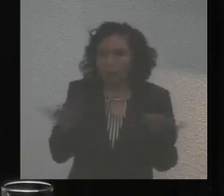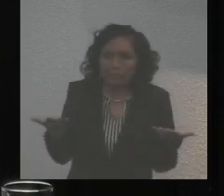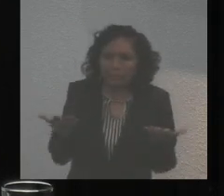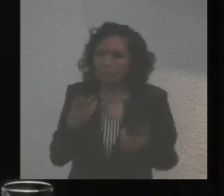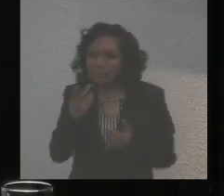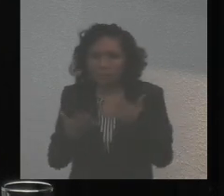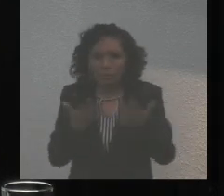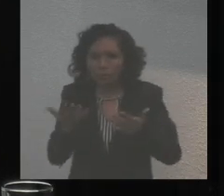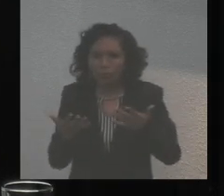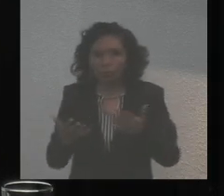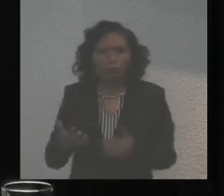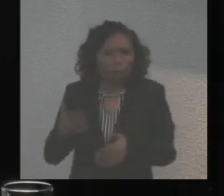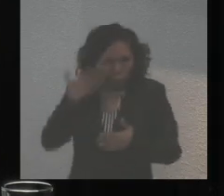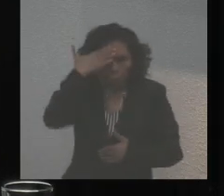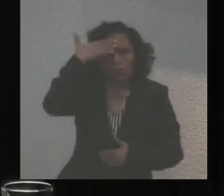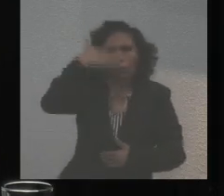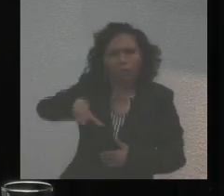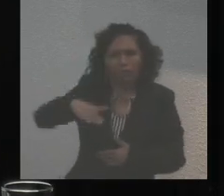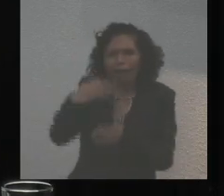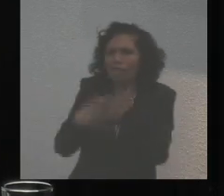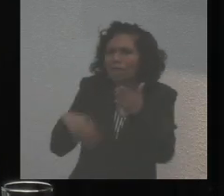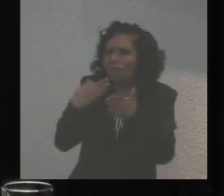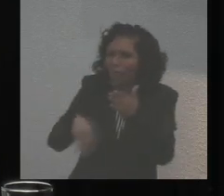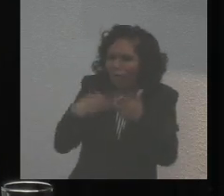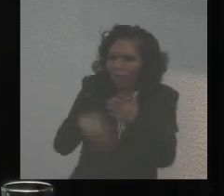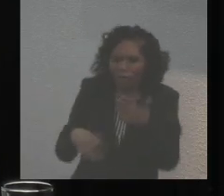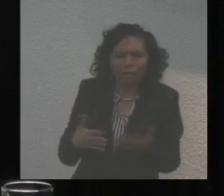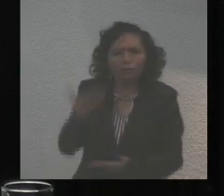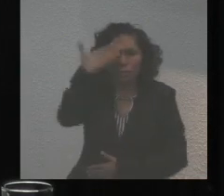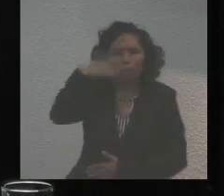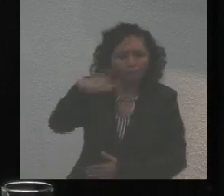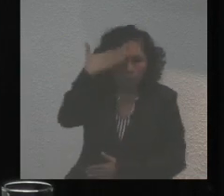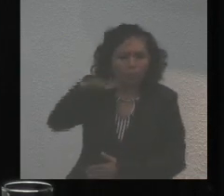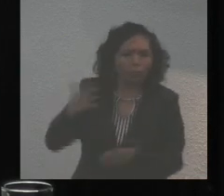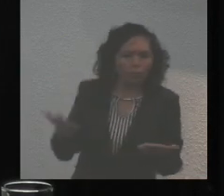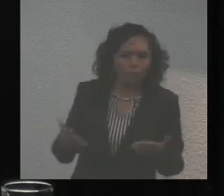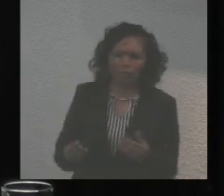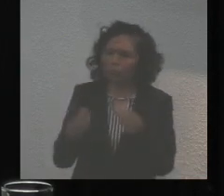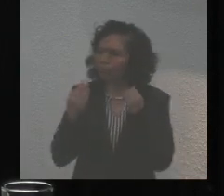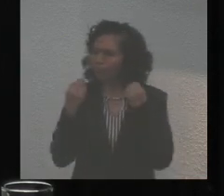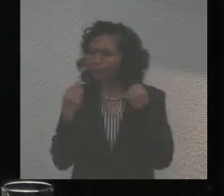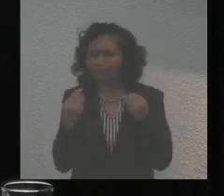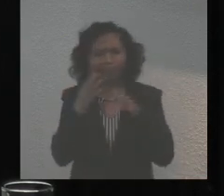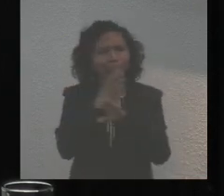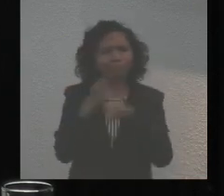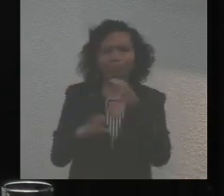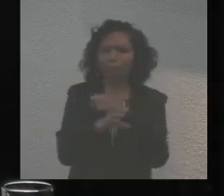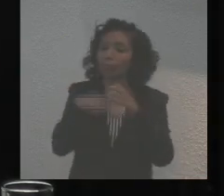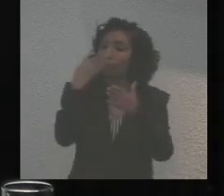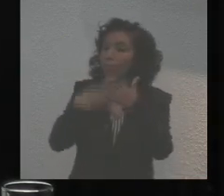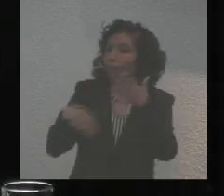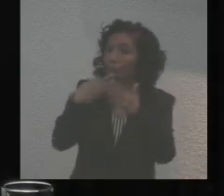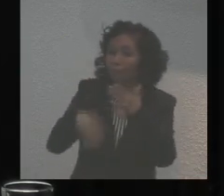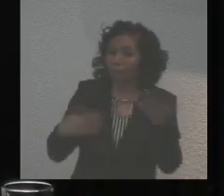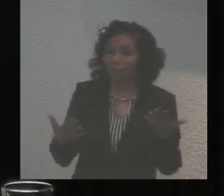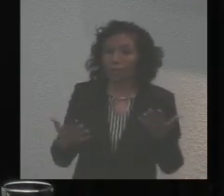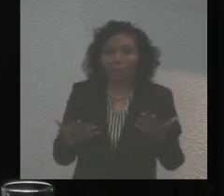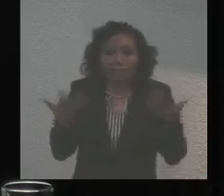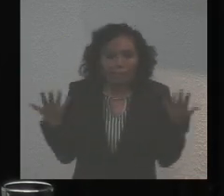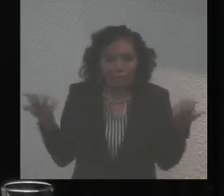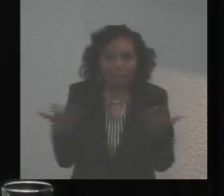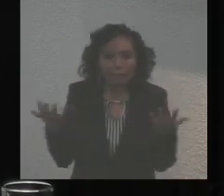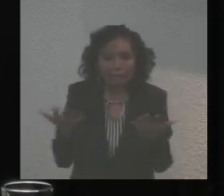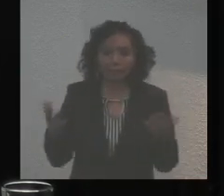estamos más conscientes que aún falta mucho, lo estamos conscientes, lo sabemos, que hay mucho por hacer, que hay tanto y tanto por